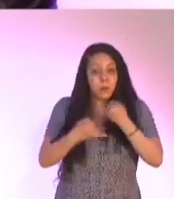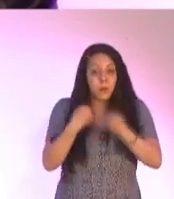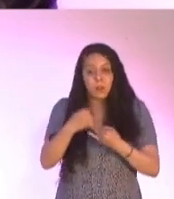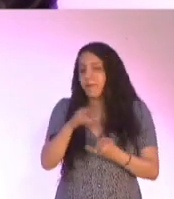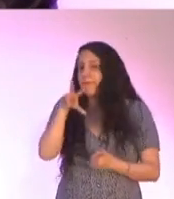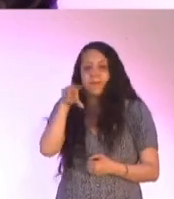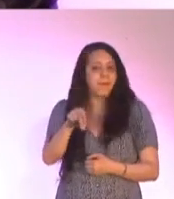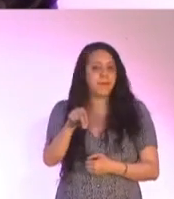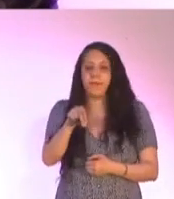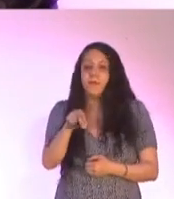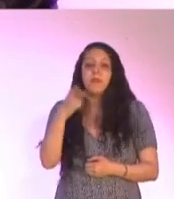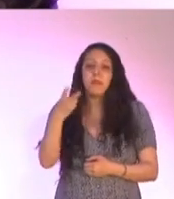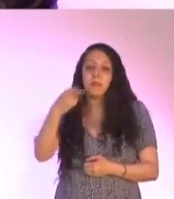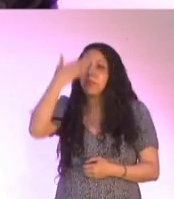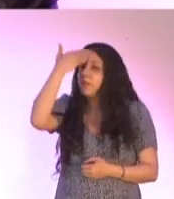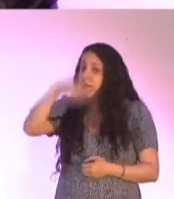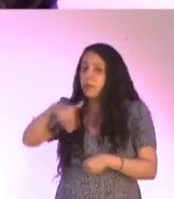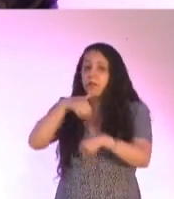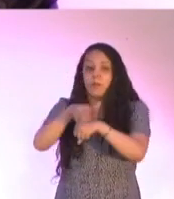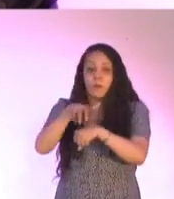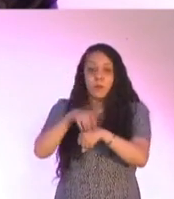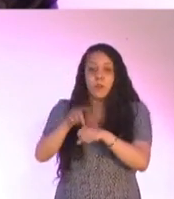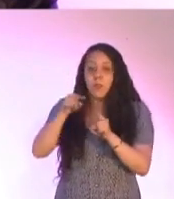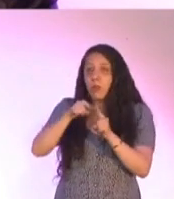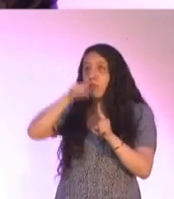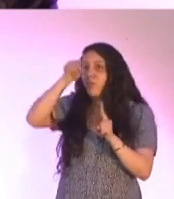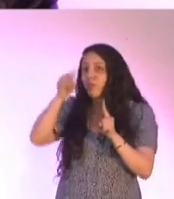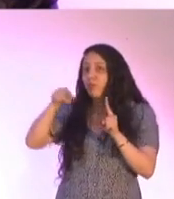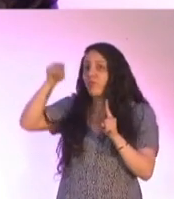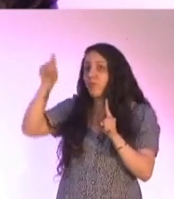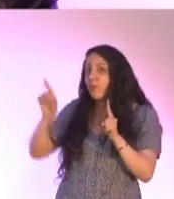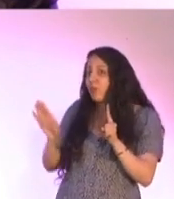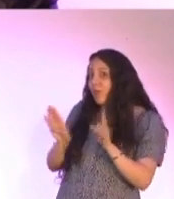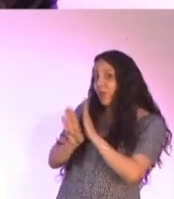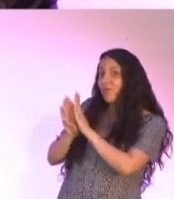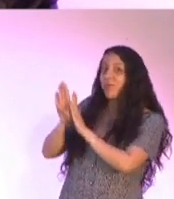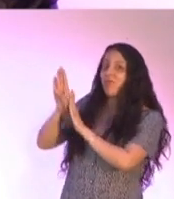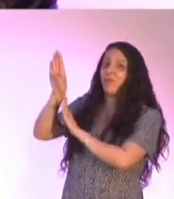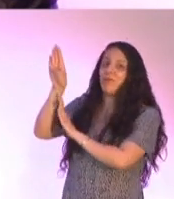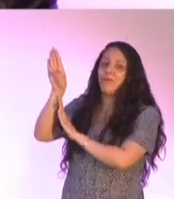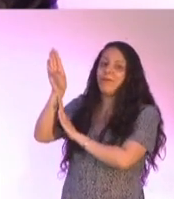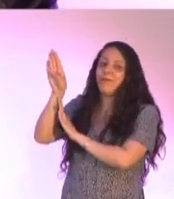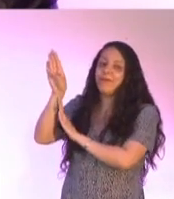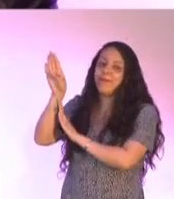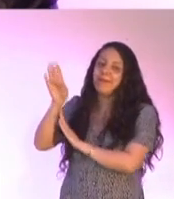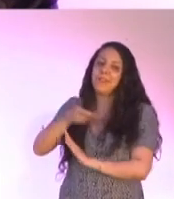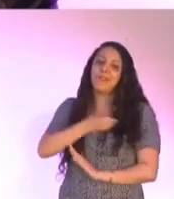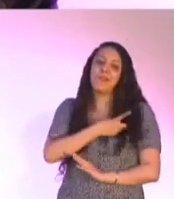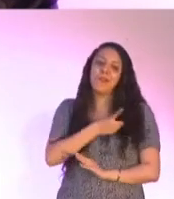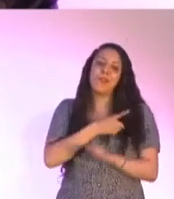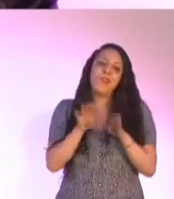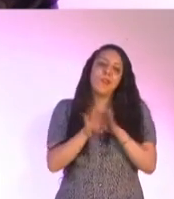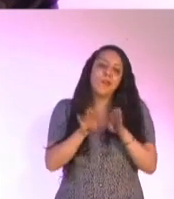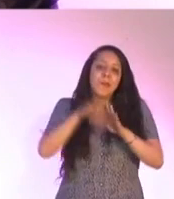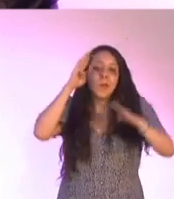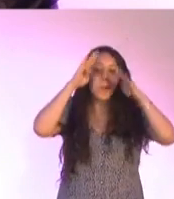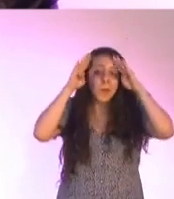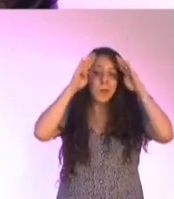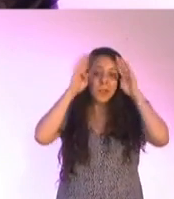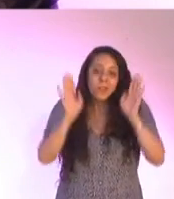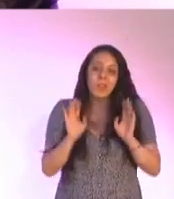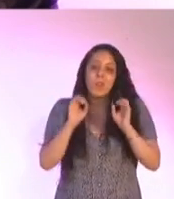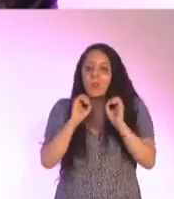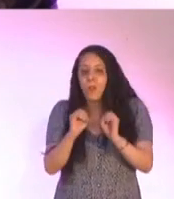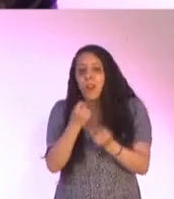subiendo no y era un poco un poco combatir con este tipo de socialización tan tan tan